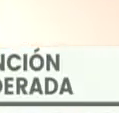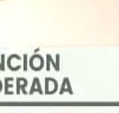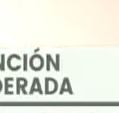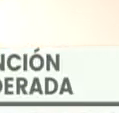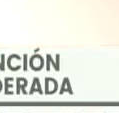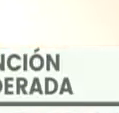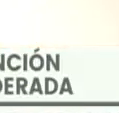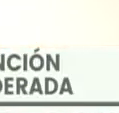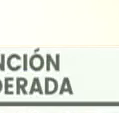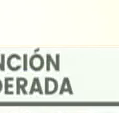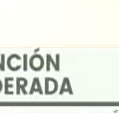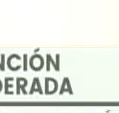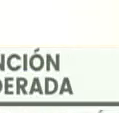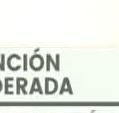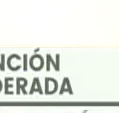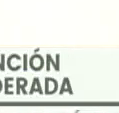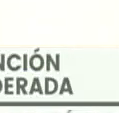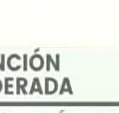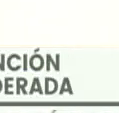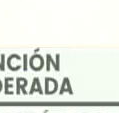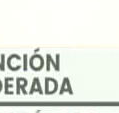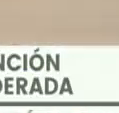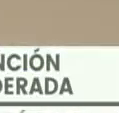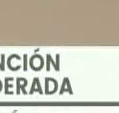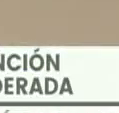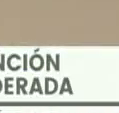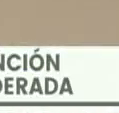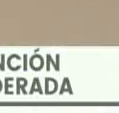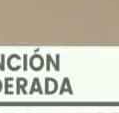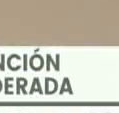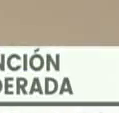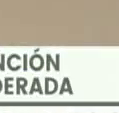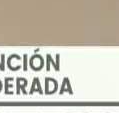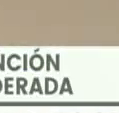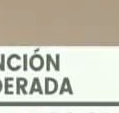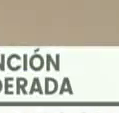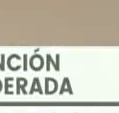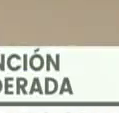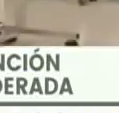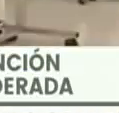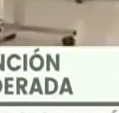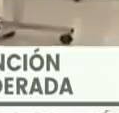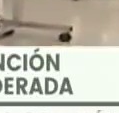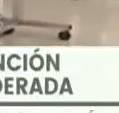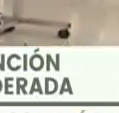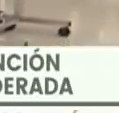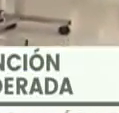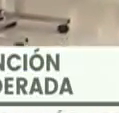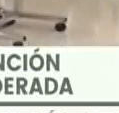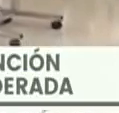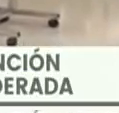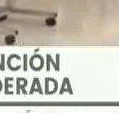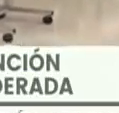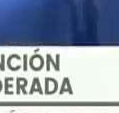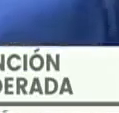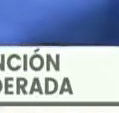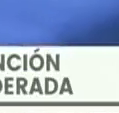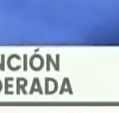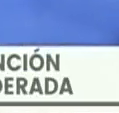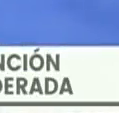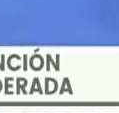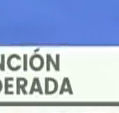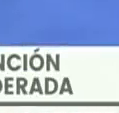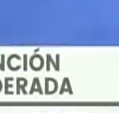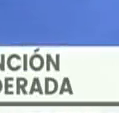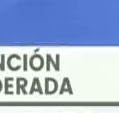ver a ese familiar. Para eso están pues los teléfonos celulares y la tecnología que nos acerca a nuestros familiares. Por supuesto,